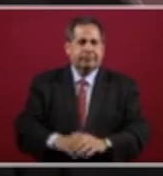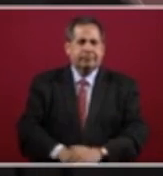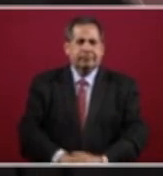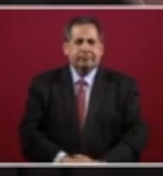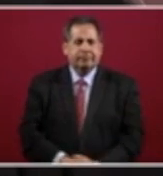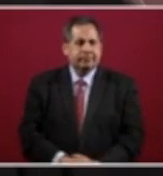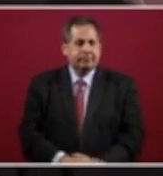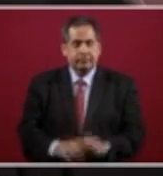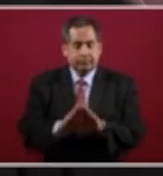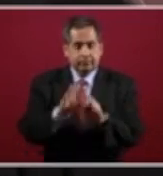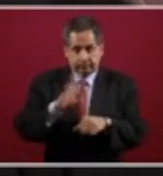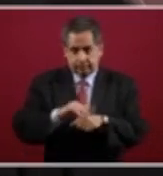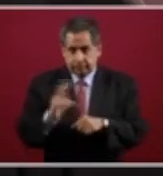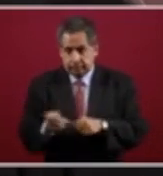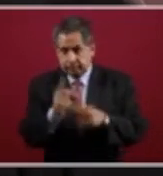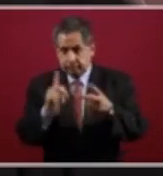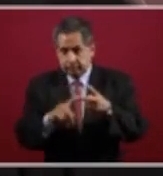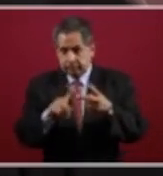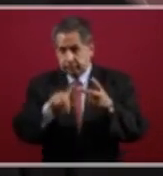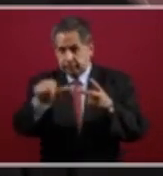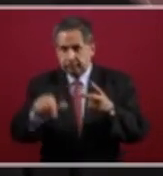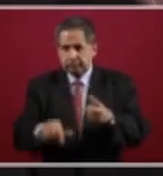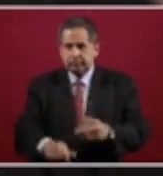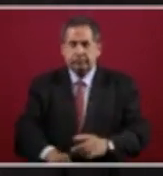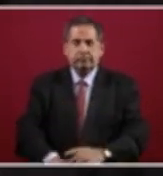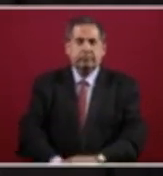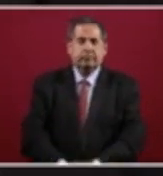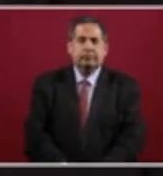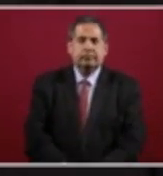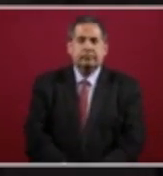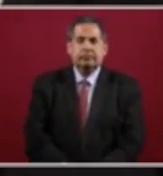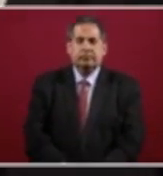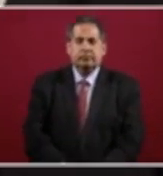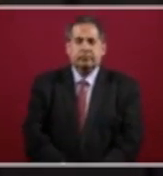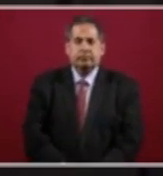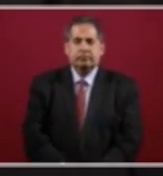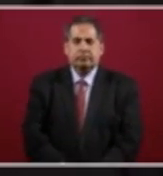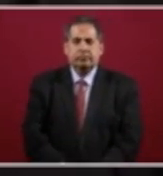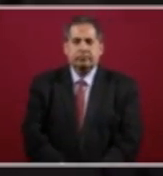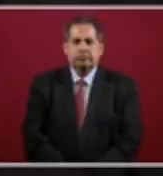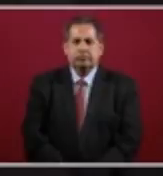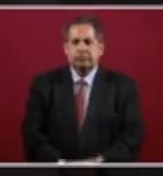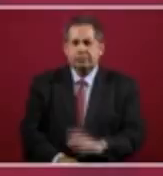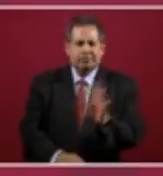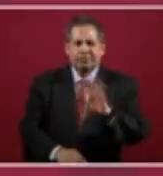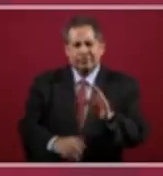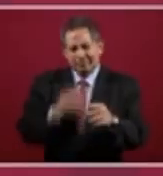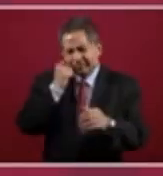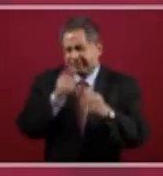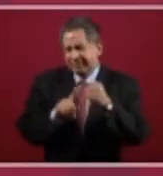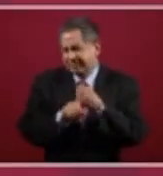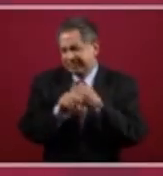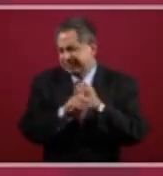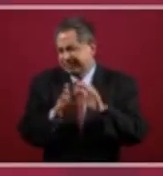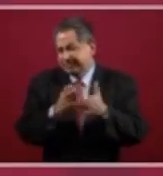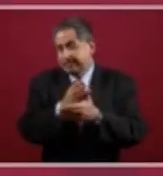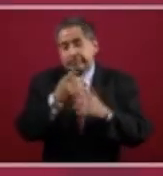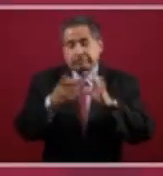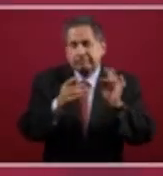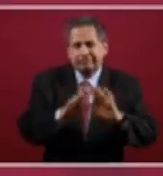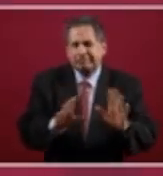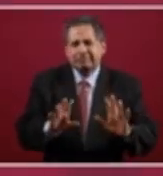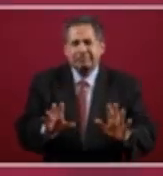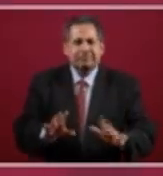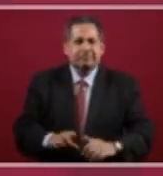por favor. Y si me permite realizar una pregunta más. Bueno, no me quiero meter en eso. O